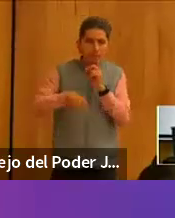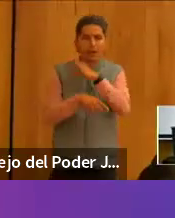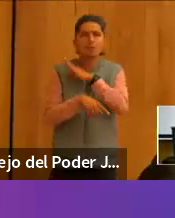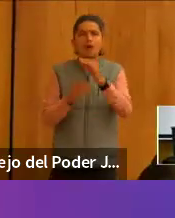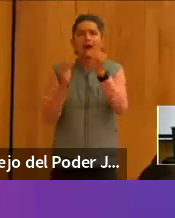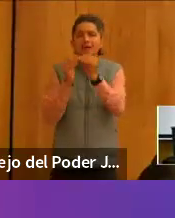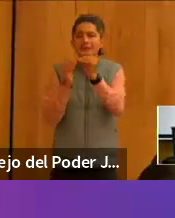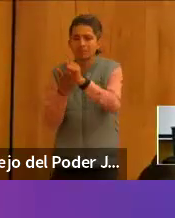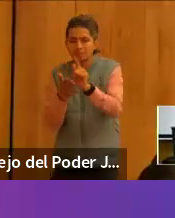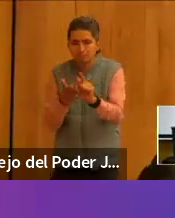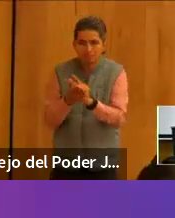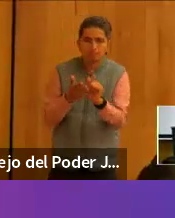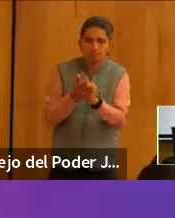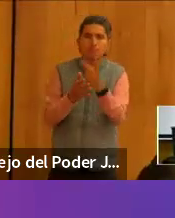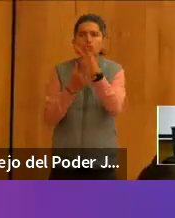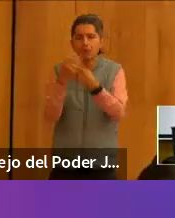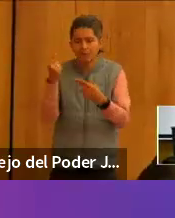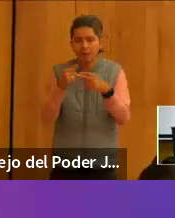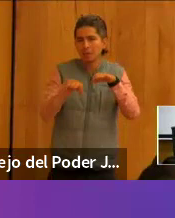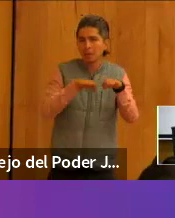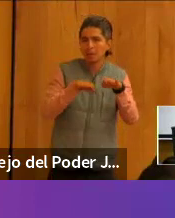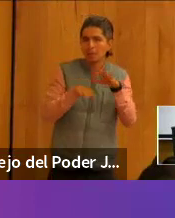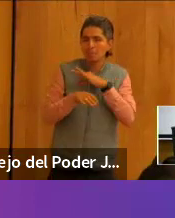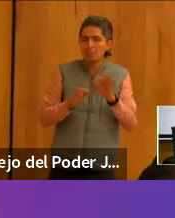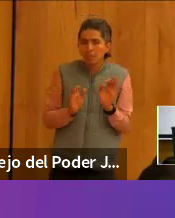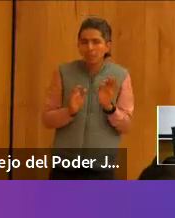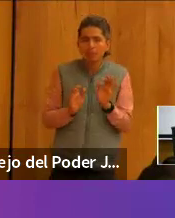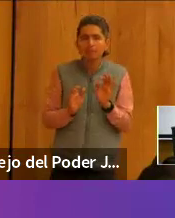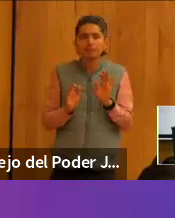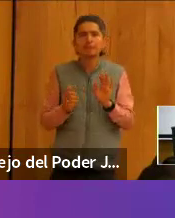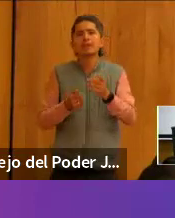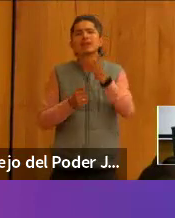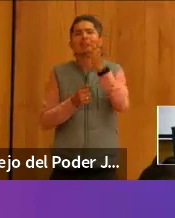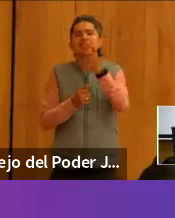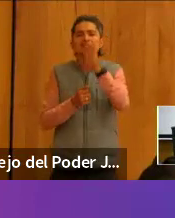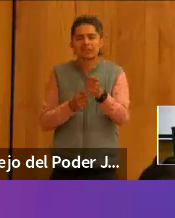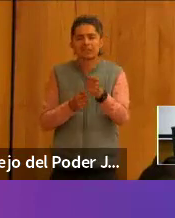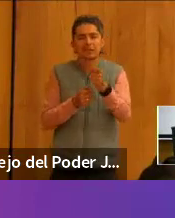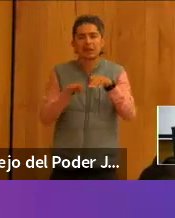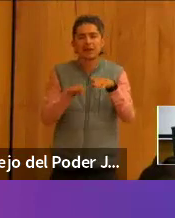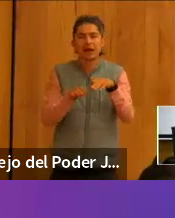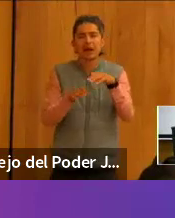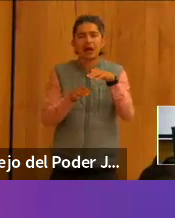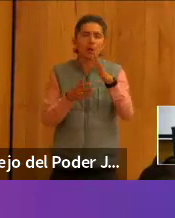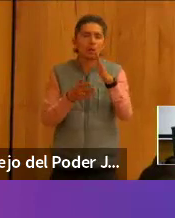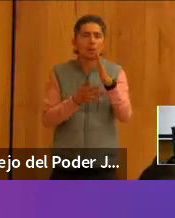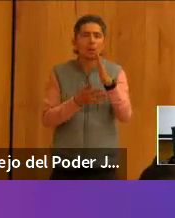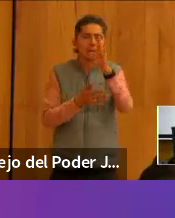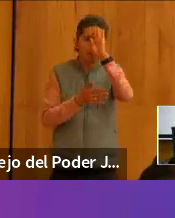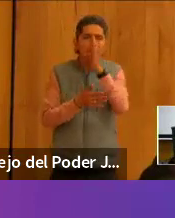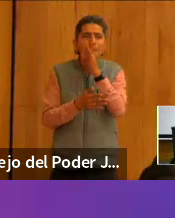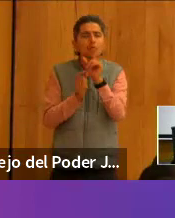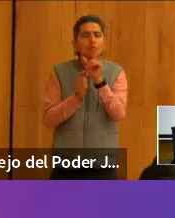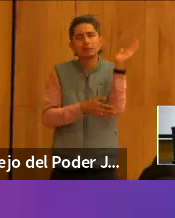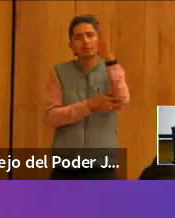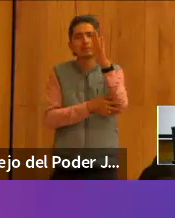casa, pero también para que pueda trabajar. Pero ¿en qué redunda que tenga una jornada de medio tiempo? Que se le reduce su